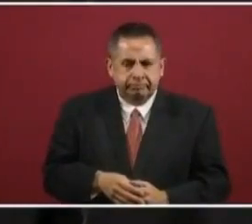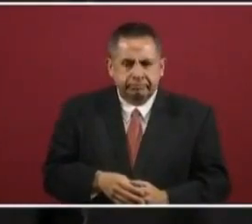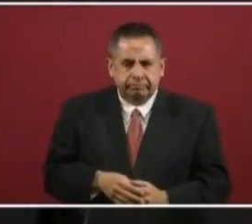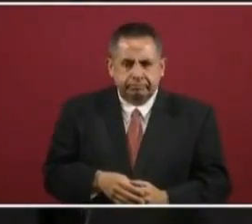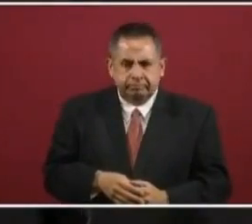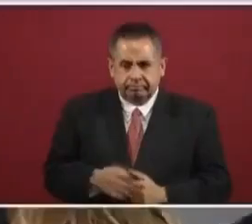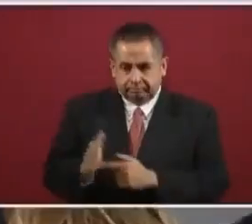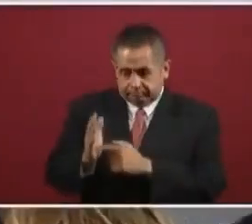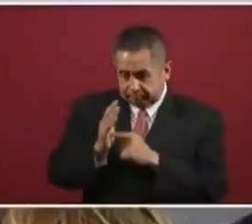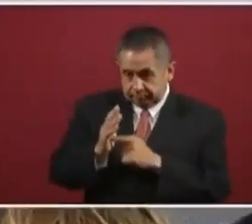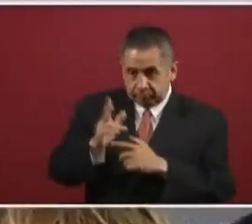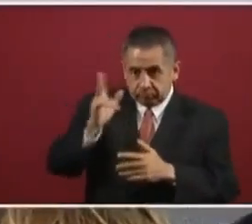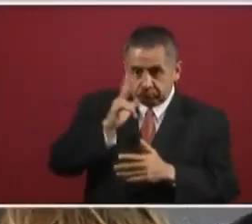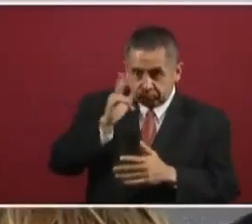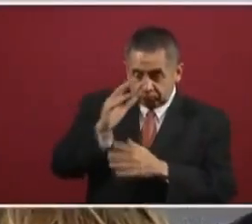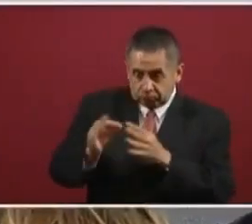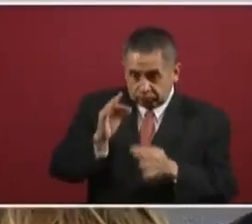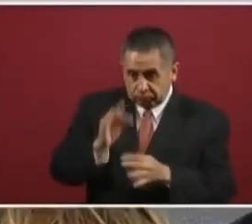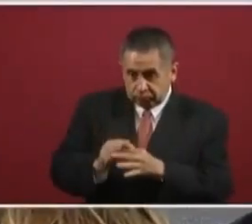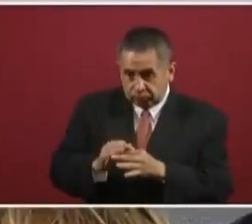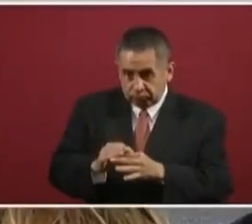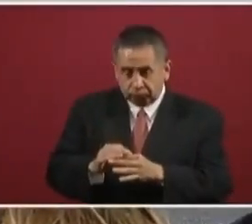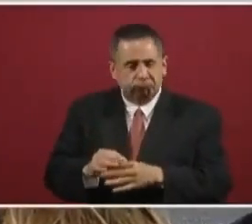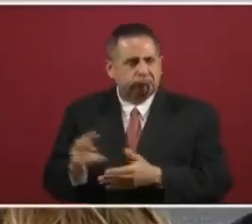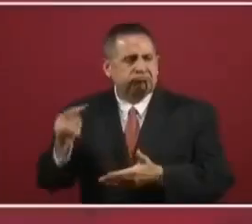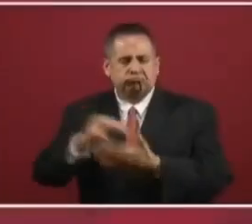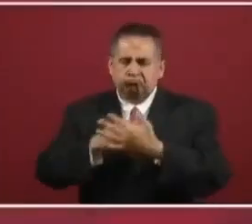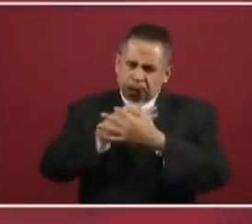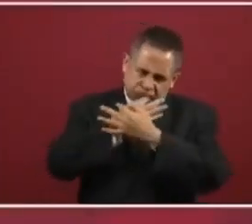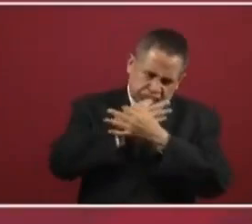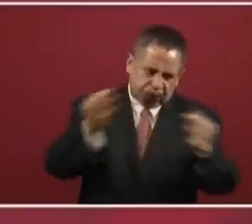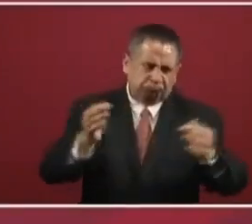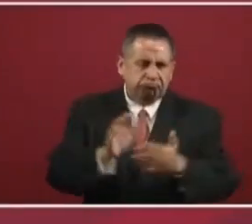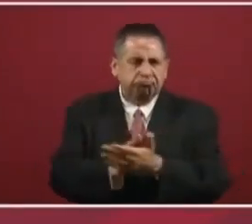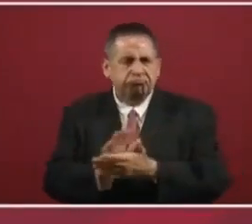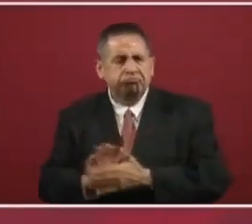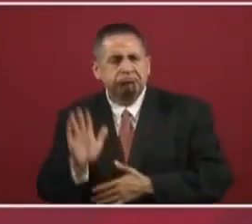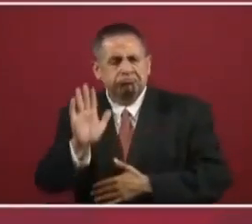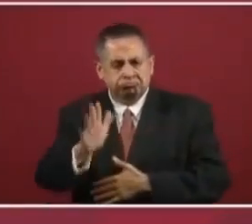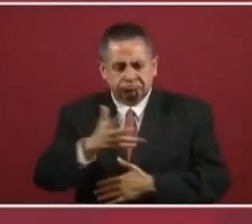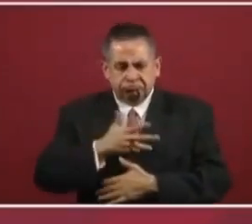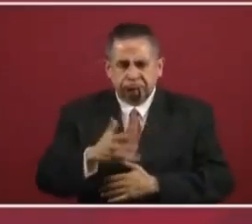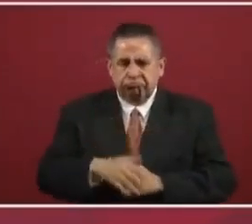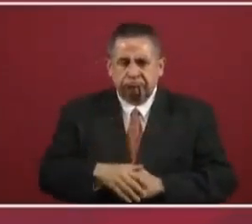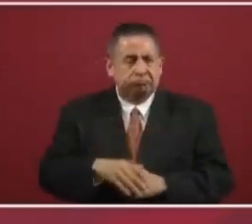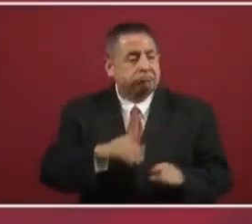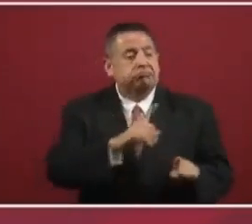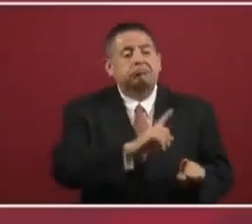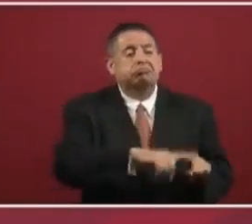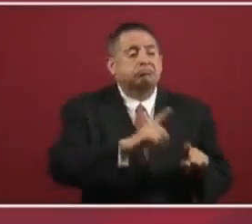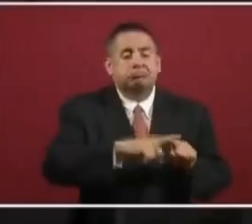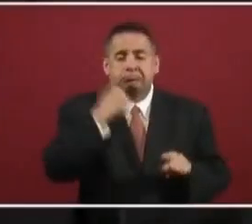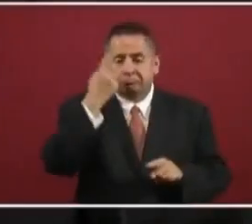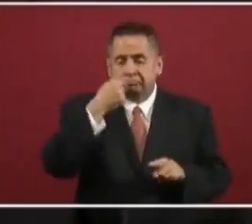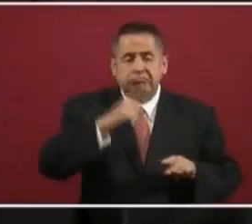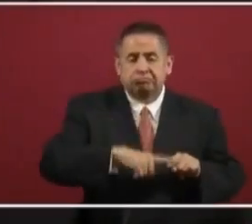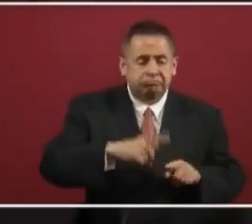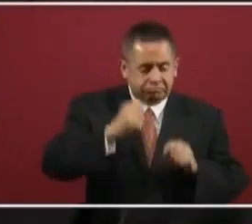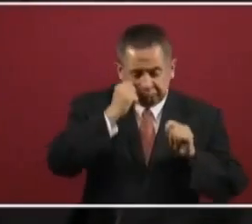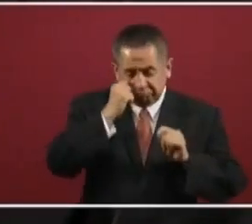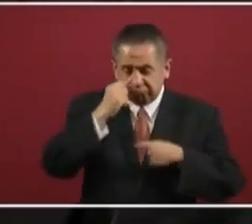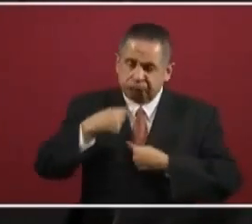que se pueda comprobar aquí lo digo trátese de quien se